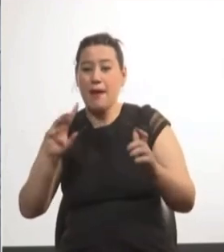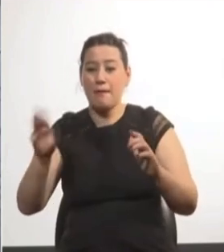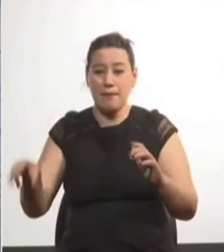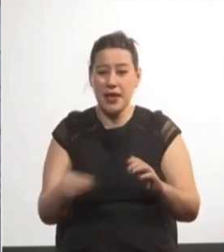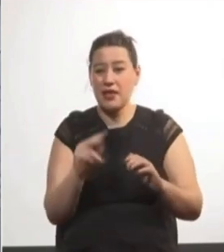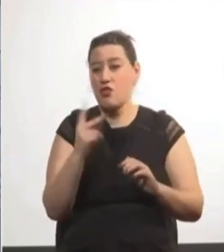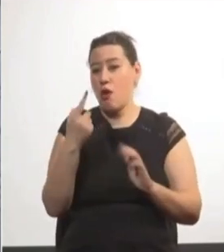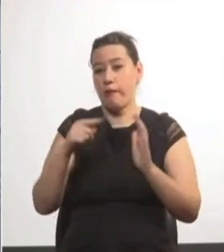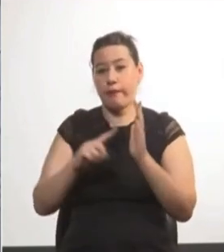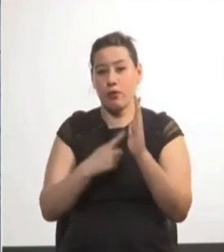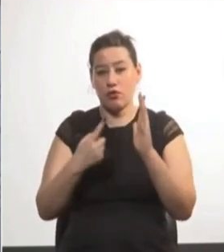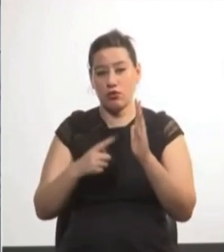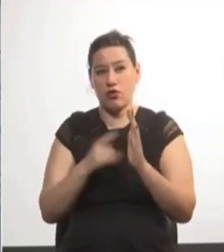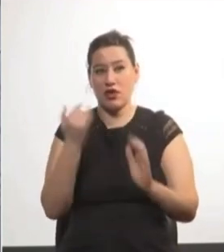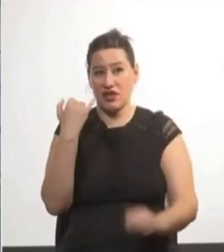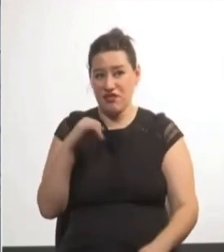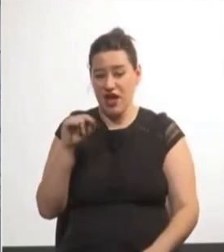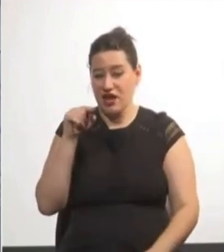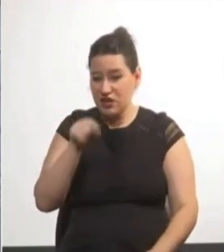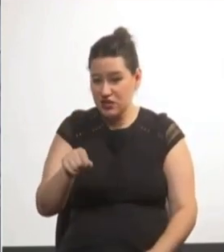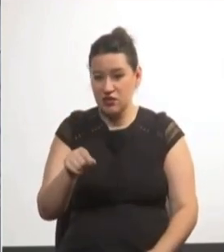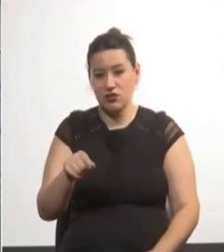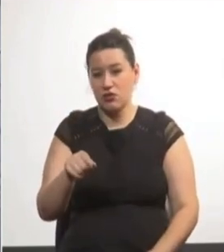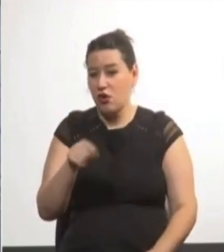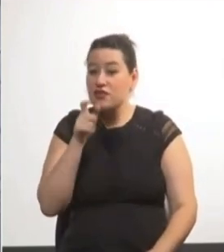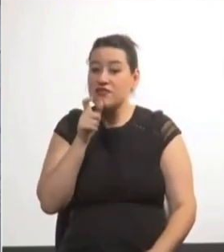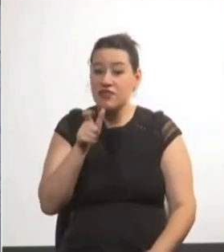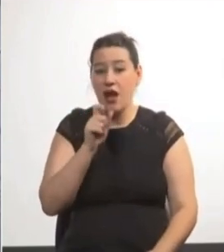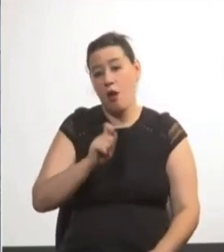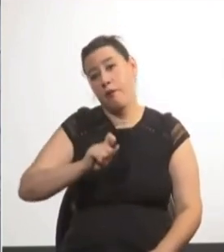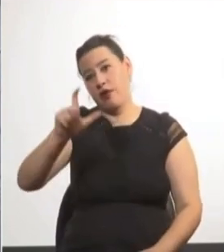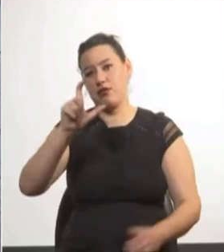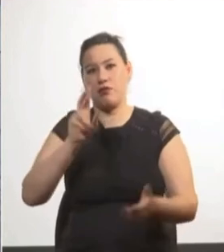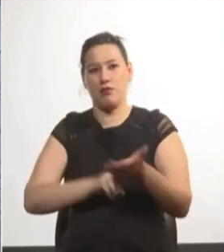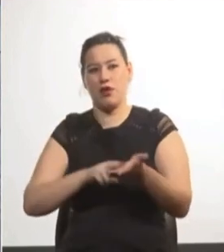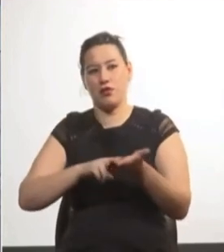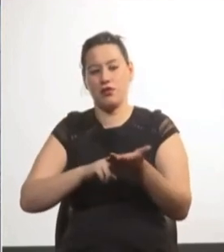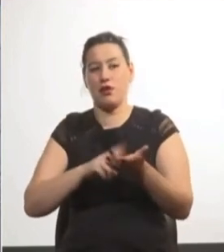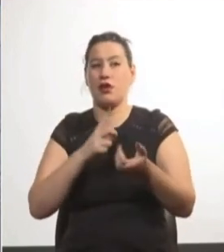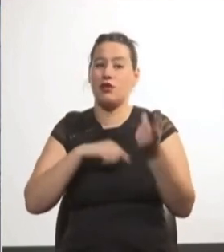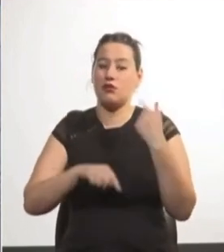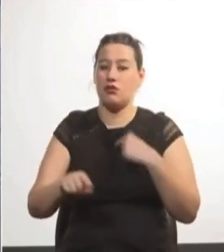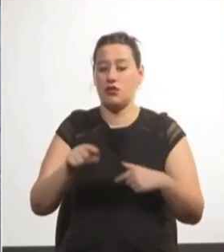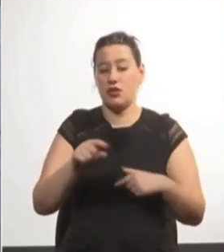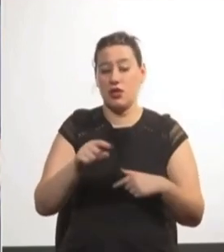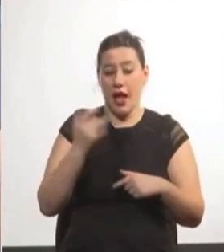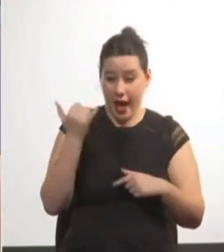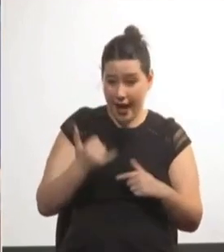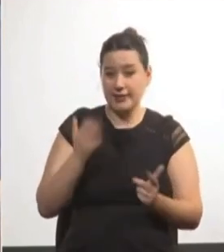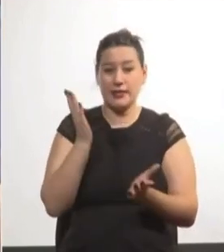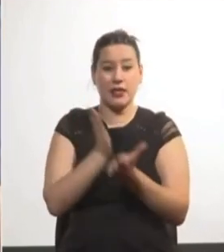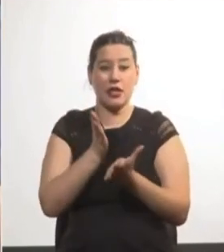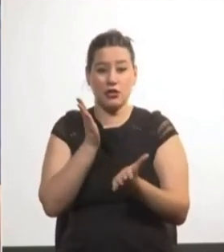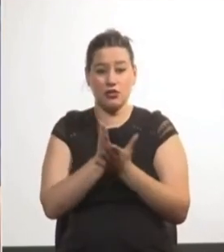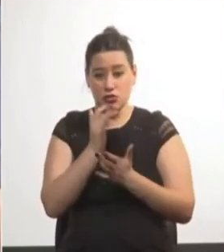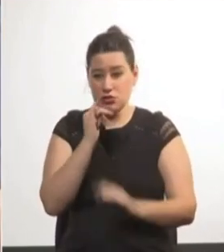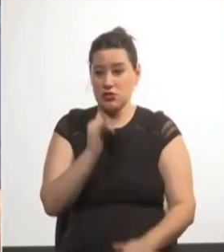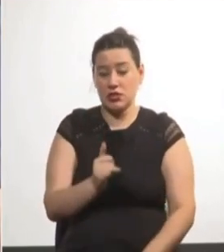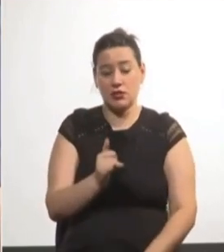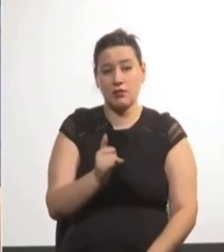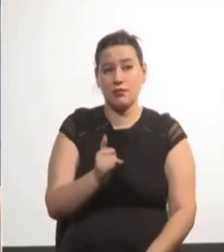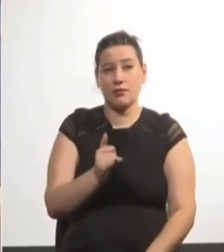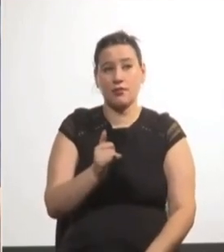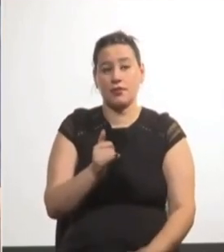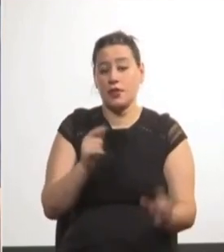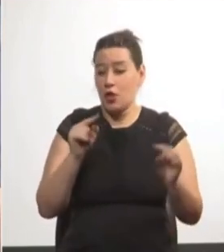2 puntos del IVA son un aumento de impuestos. Por lo tanto, nosotros tenemos el derecho a considerar que